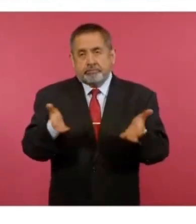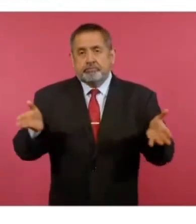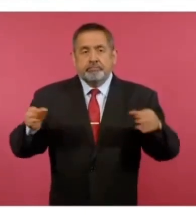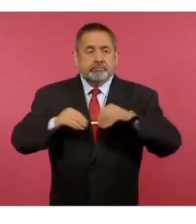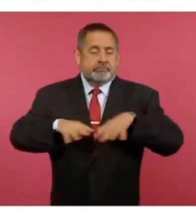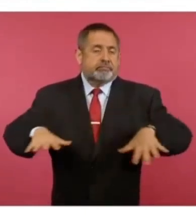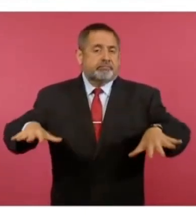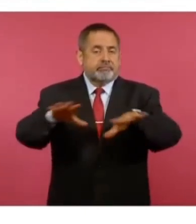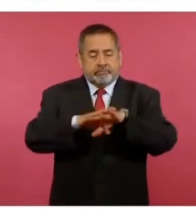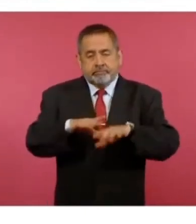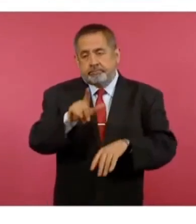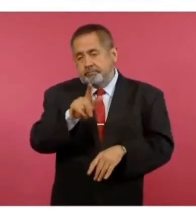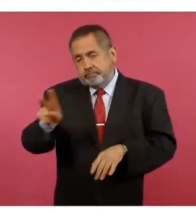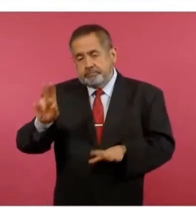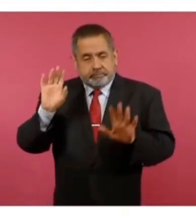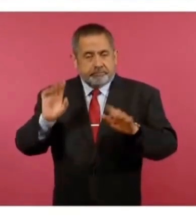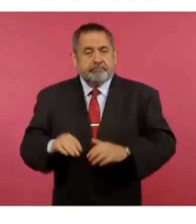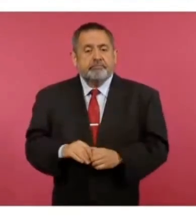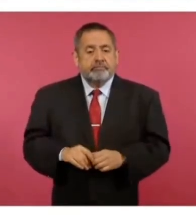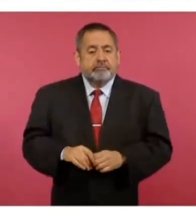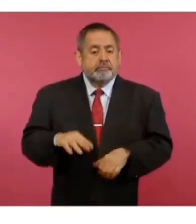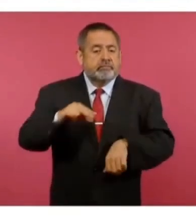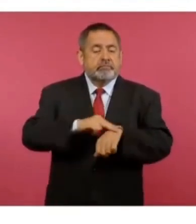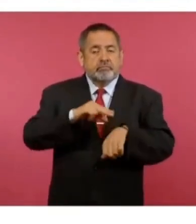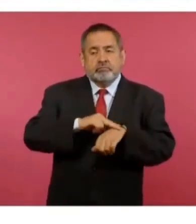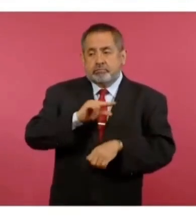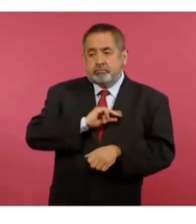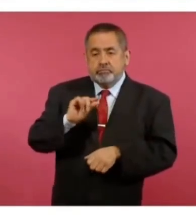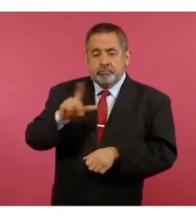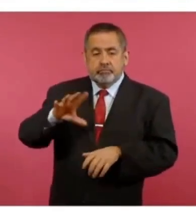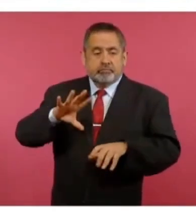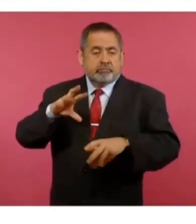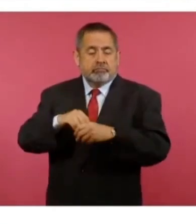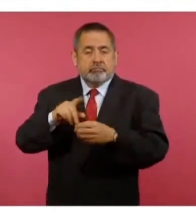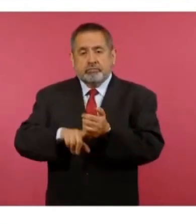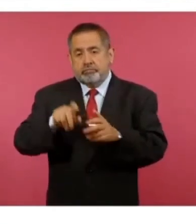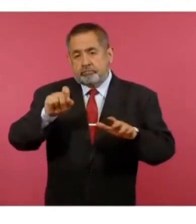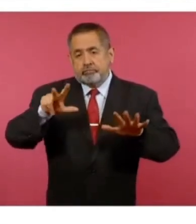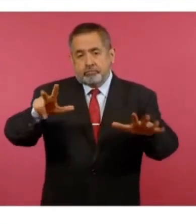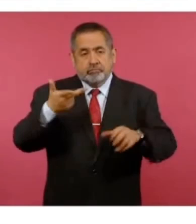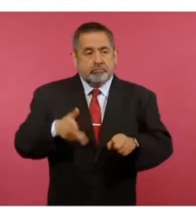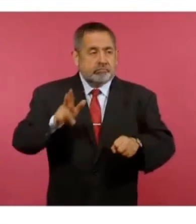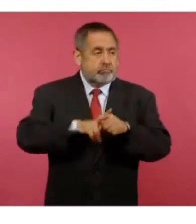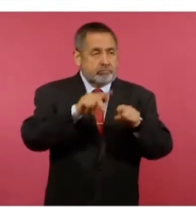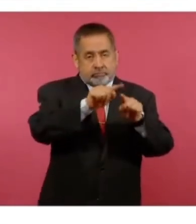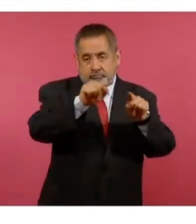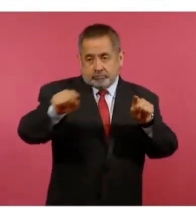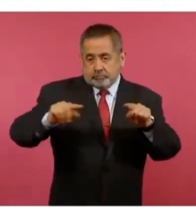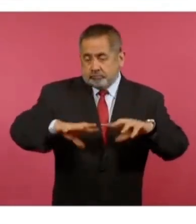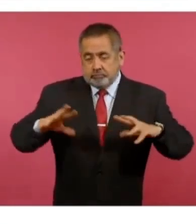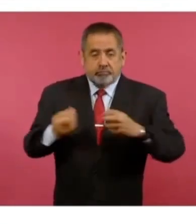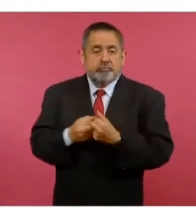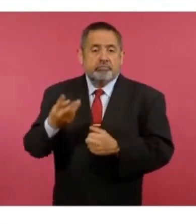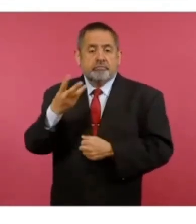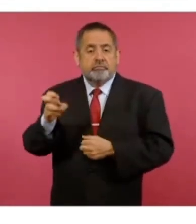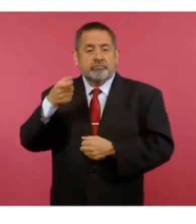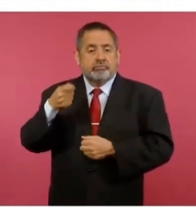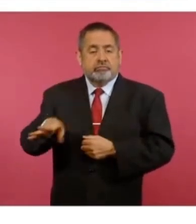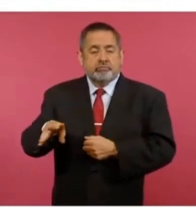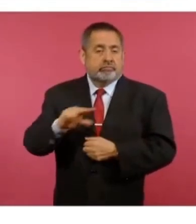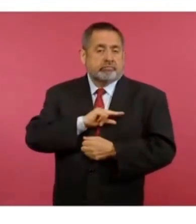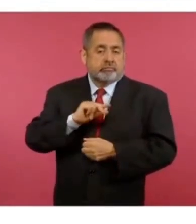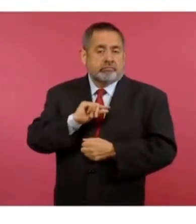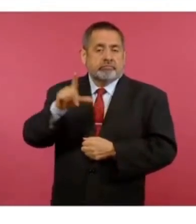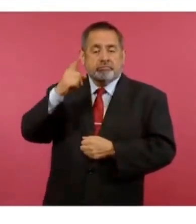algún día de la semana. En el caso de médicos especialistas para 28 hospitales de zonas lejanas, se han inscrito 329